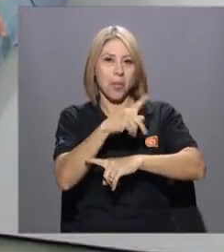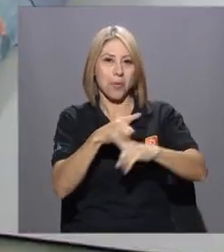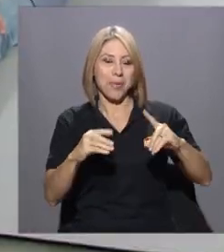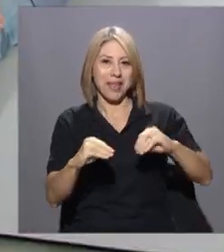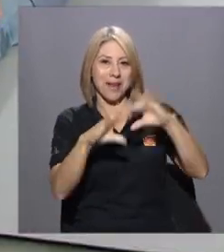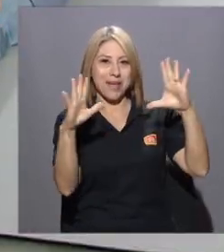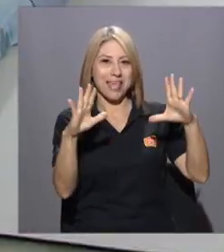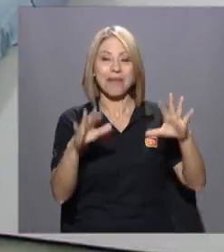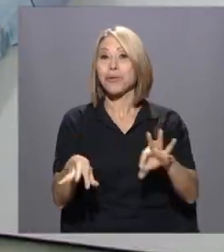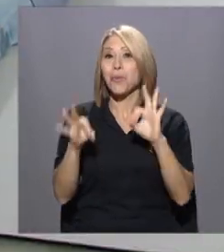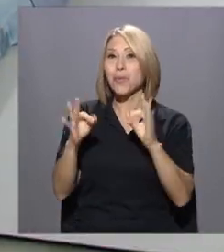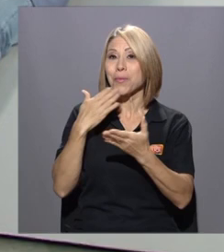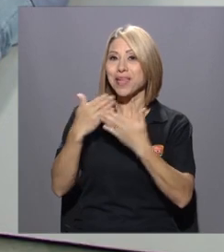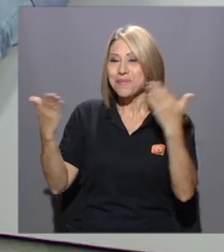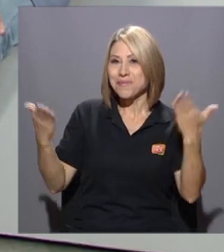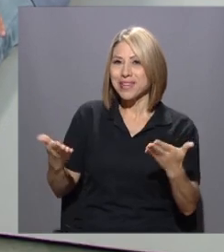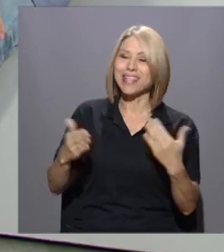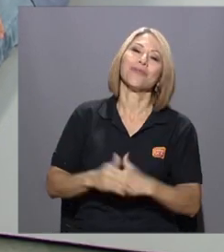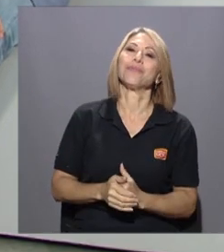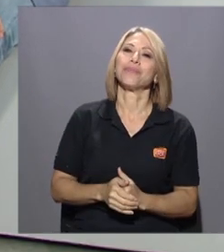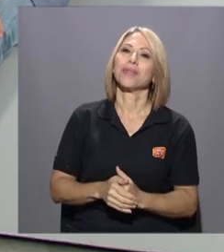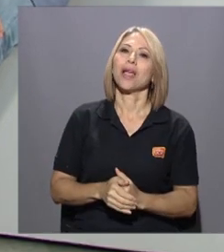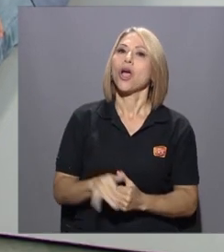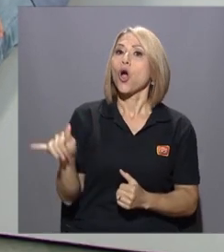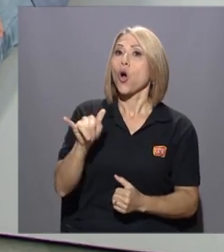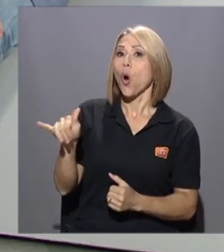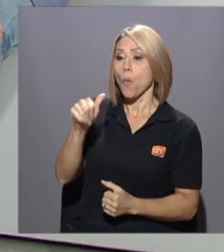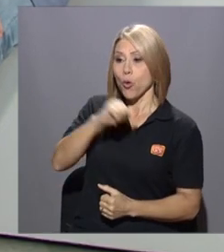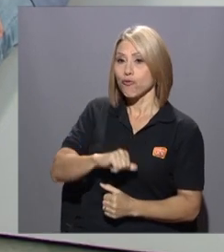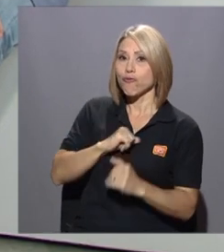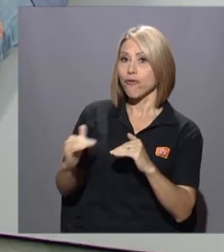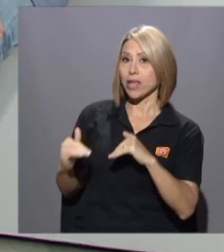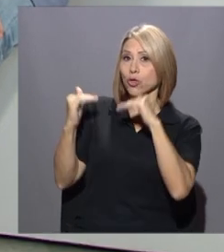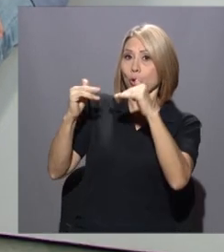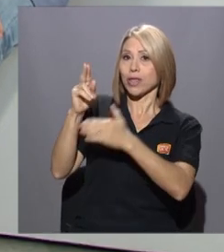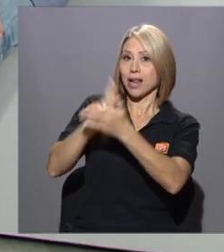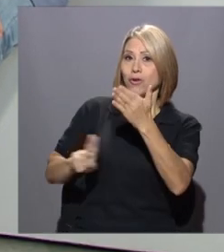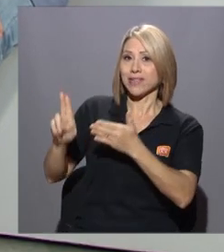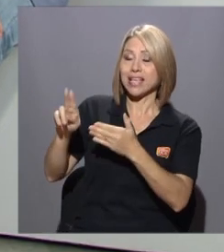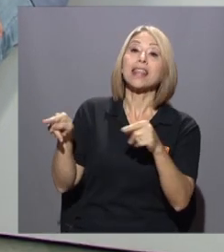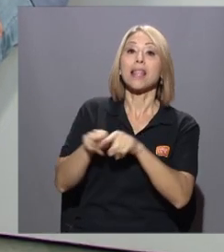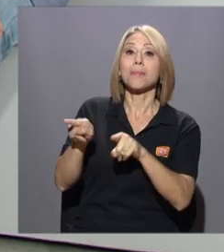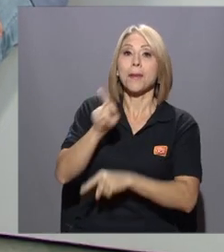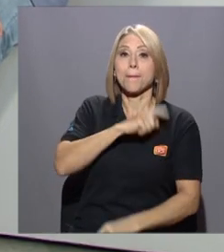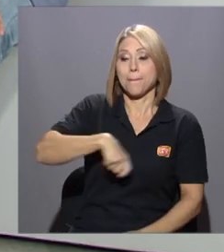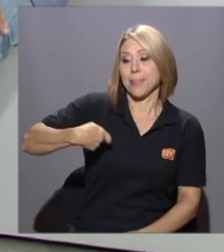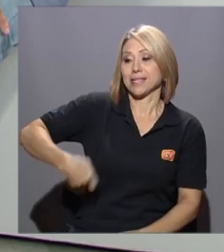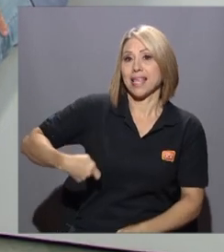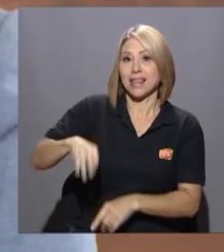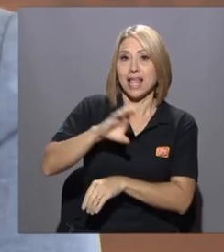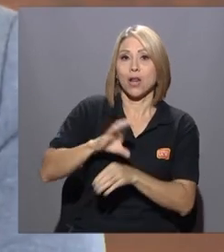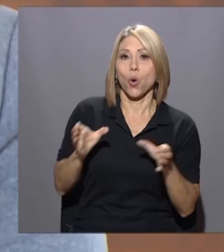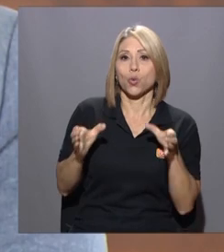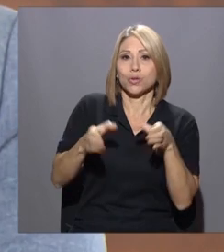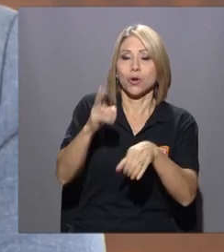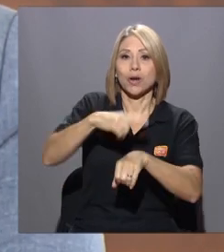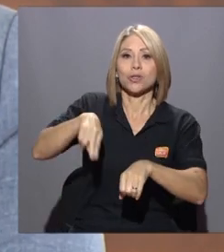bien y bienvenido. Don Henning, como no solamente como rector de la universidad, sino también como el presidente del Consejo Nacional de